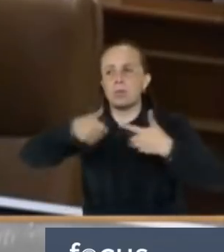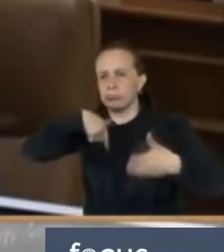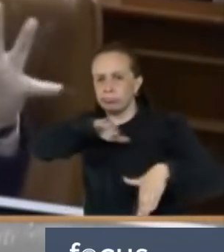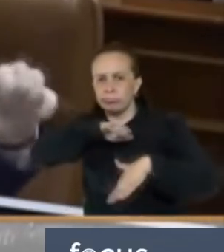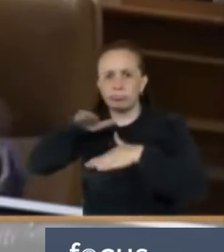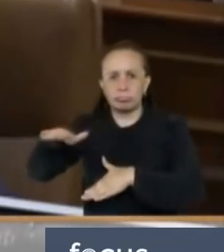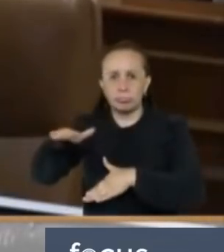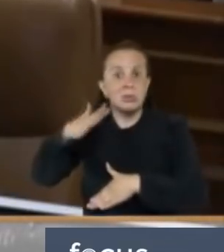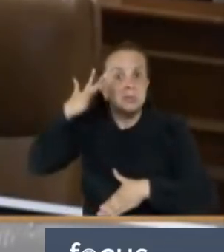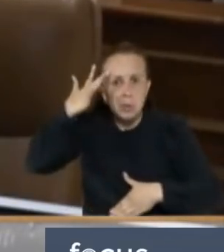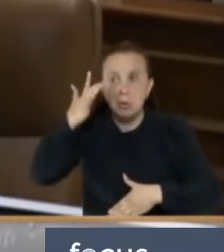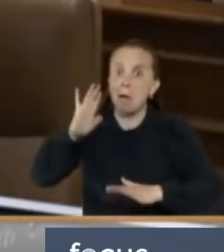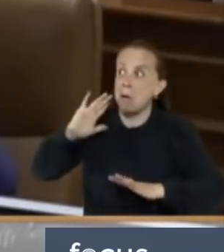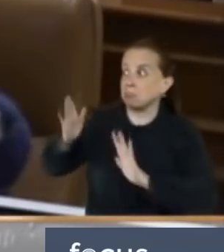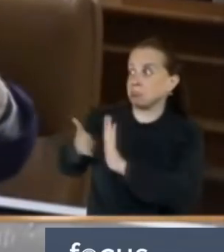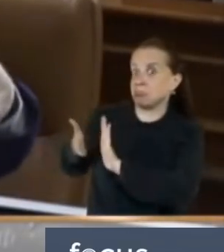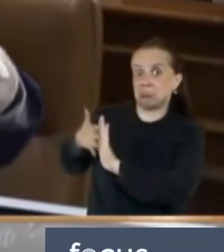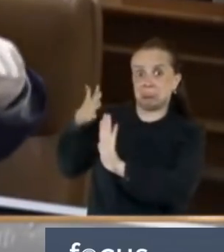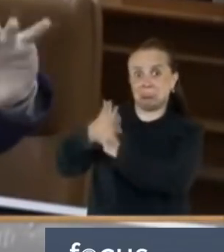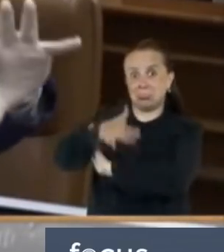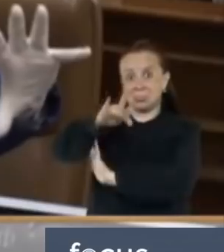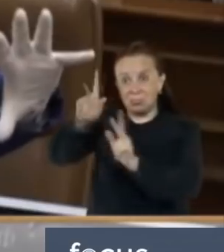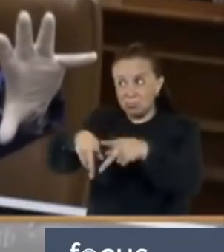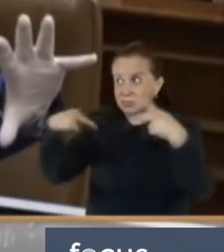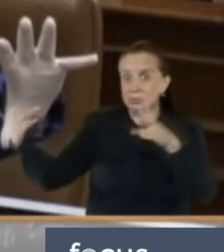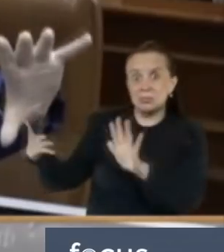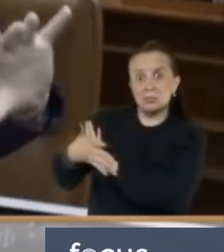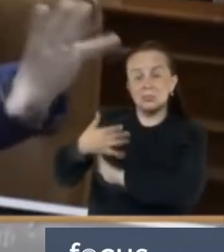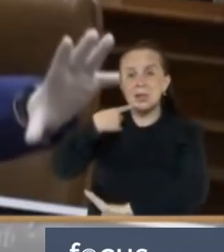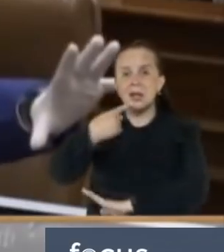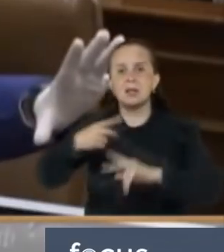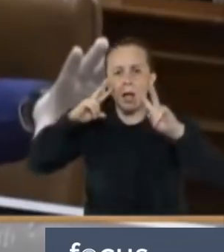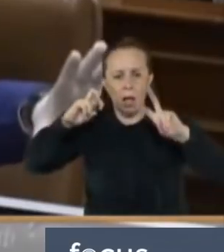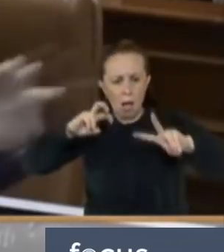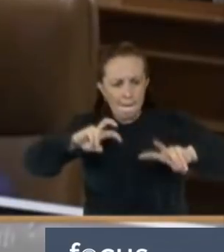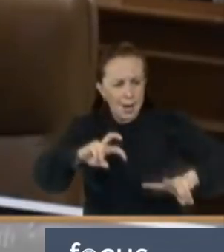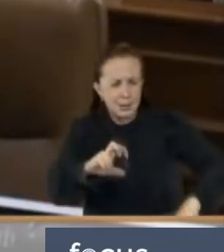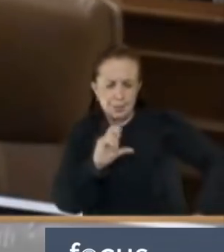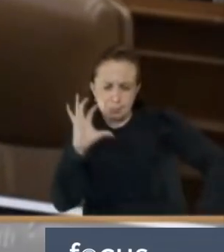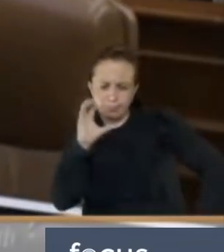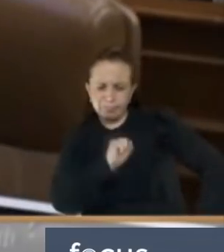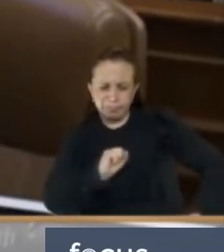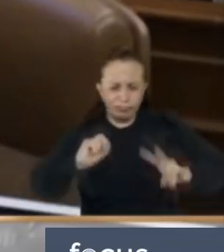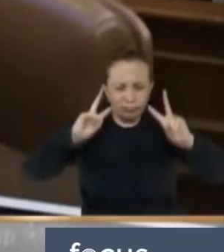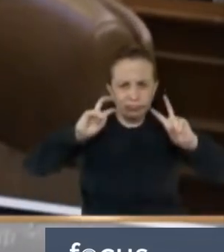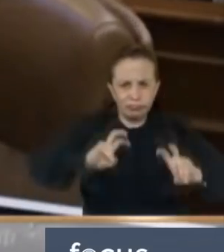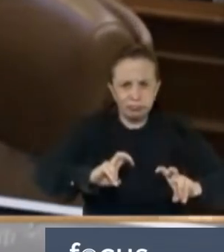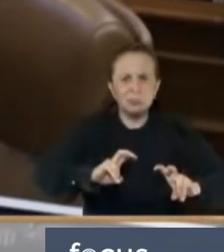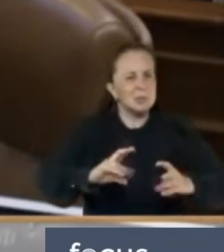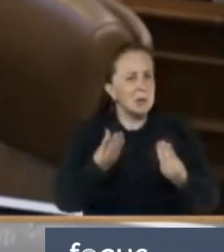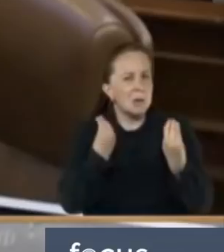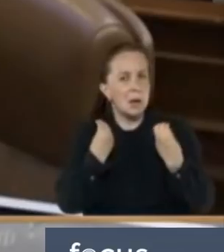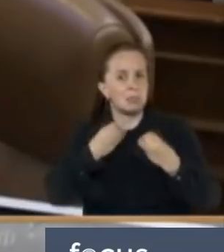Porque según dice esa información de prensa, la investigación está caminando para tomar determinaciones. Al tomar